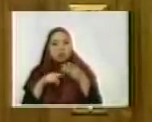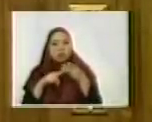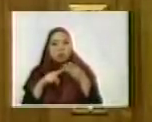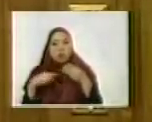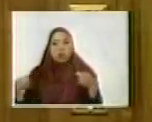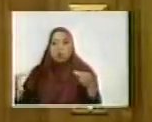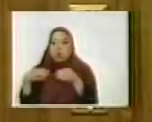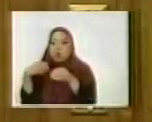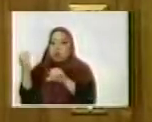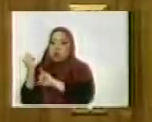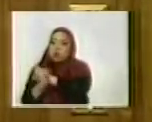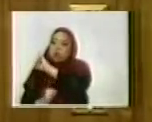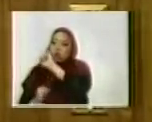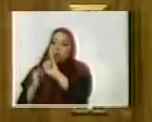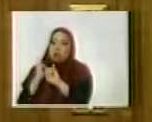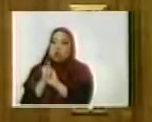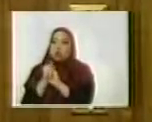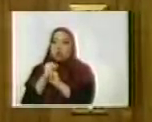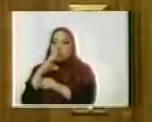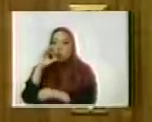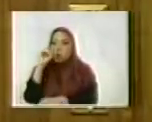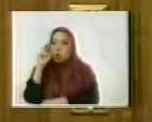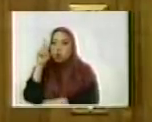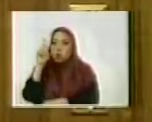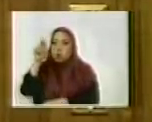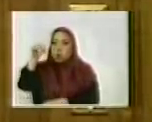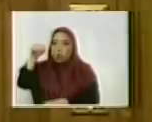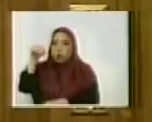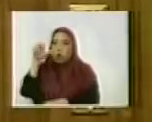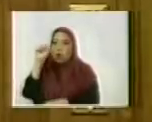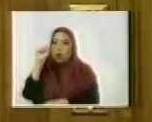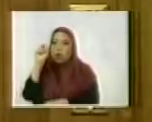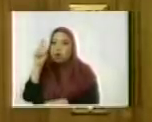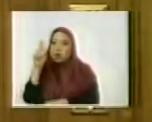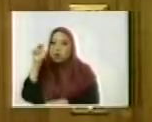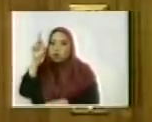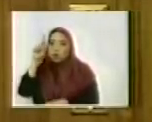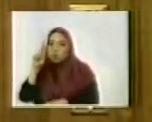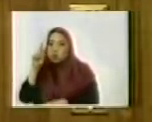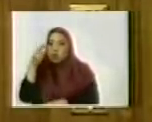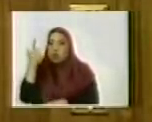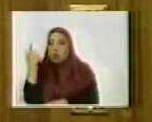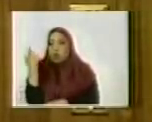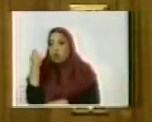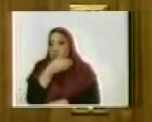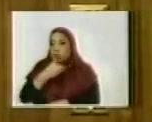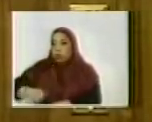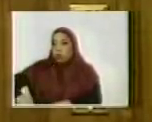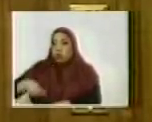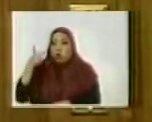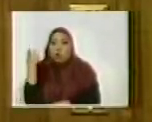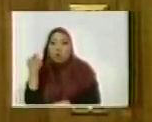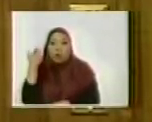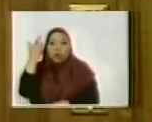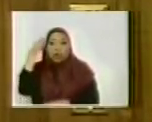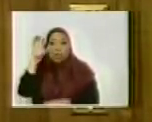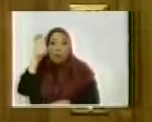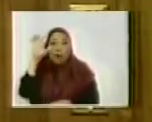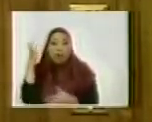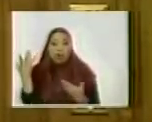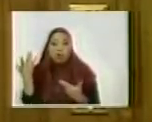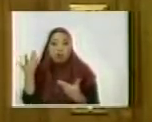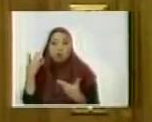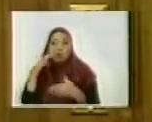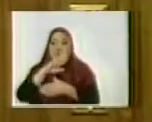miembro de los organismos internacionales como la UNASUR, etcétera. Lo que le faltó fue ser presidente de la República realmente, porque